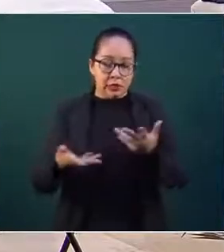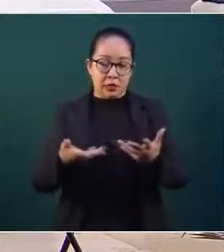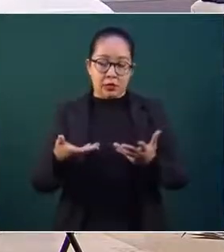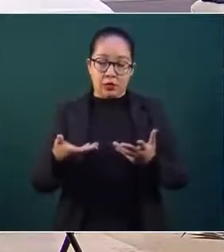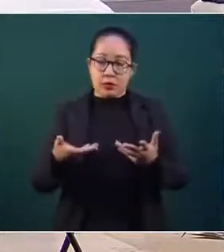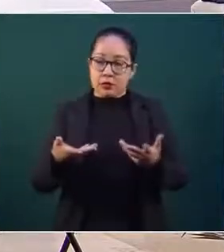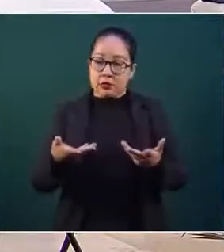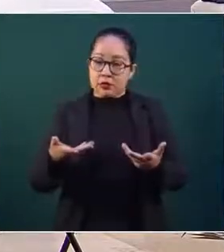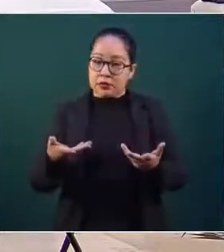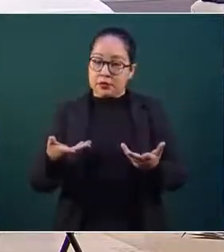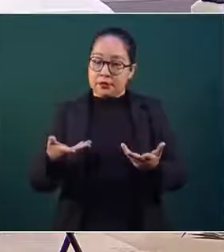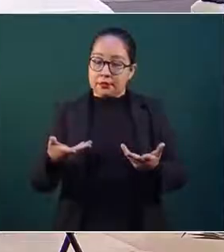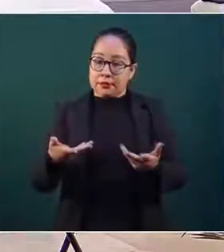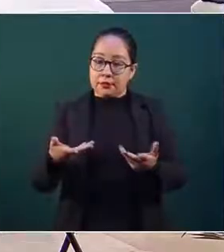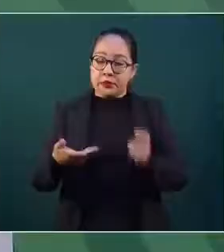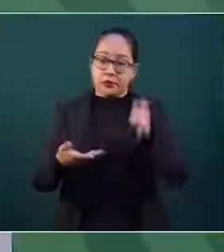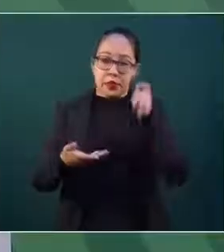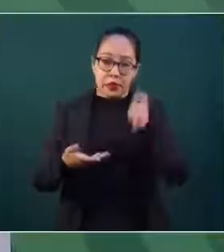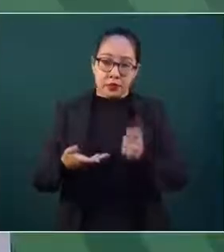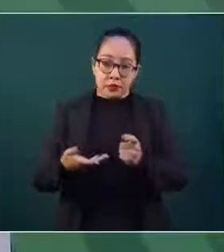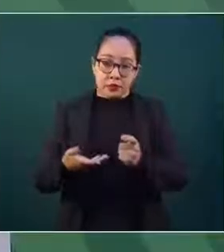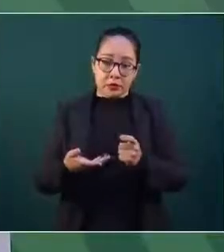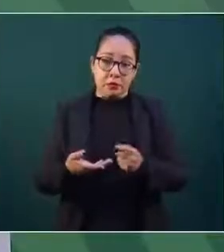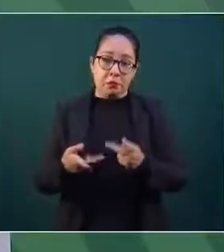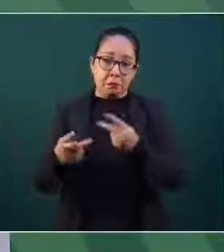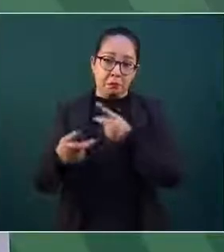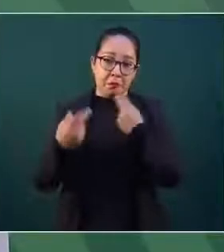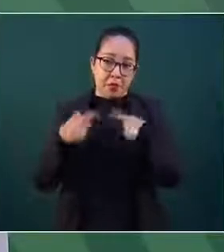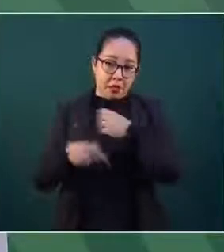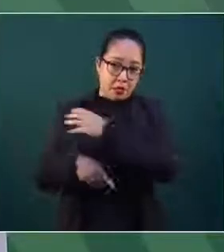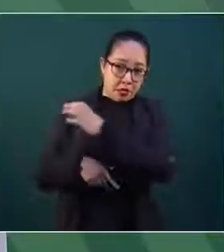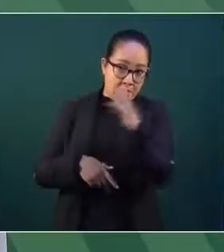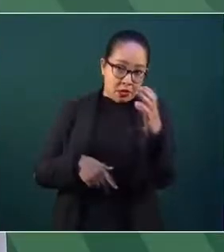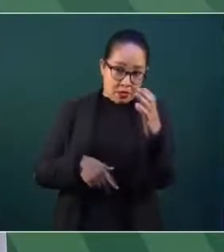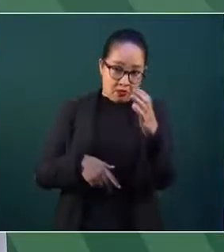y victimaron a campesinos,